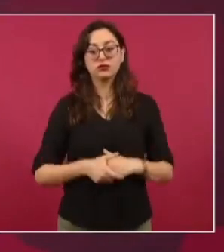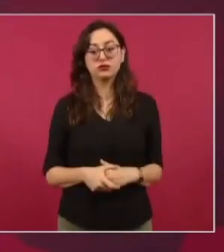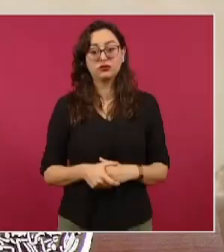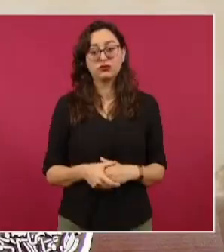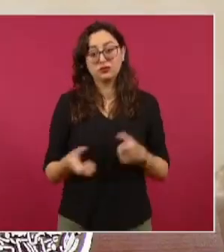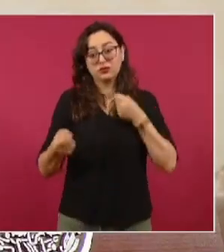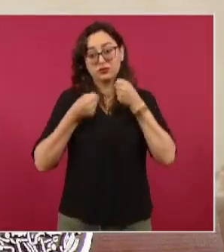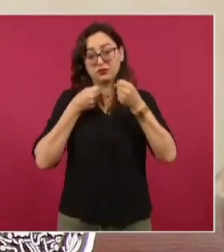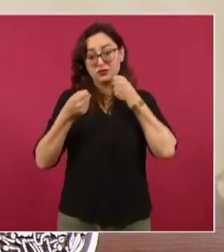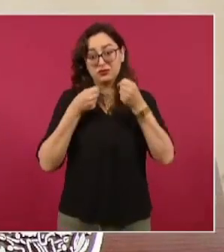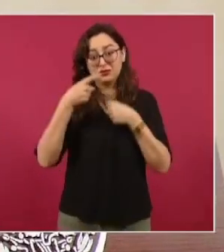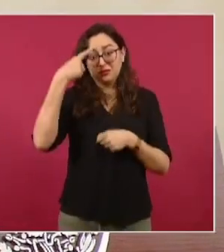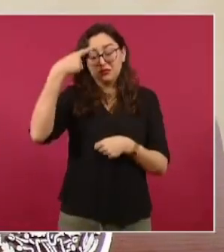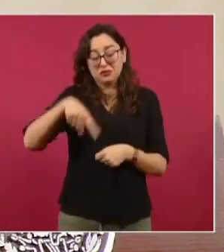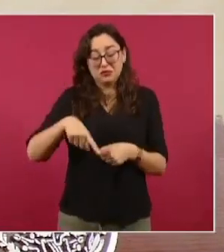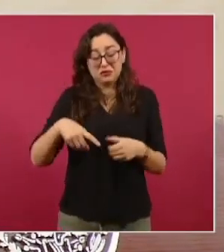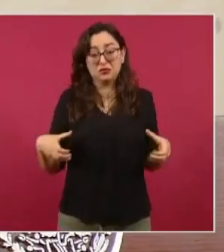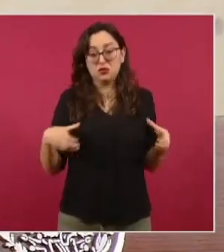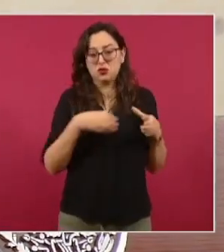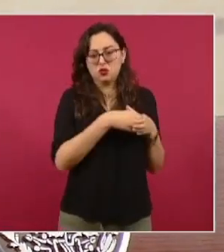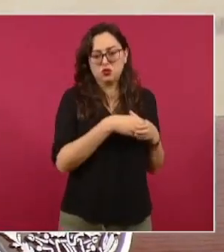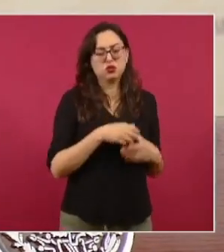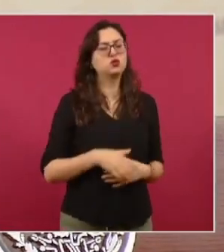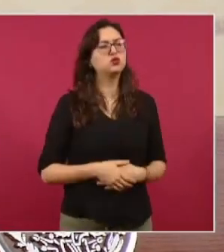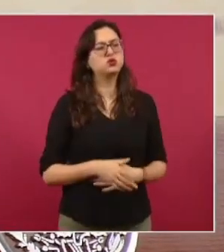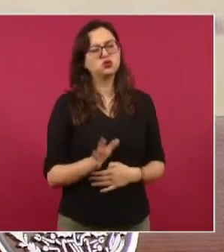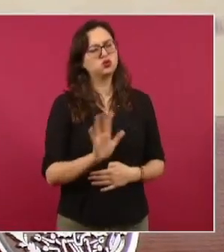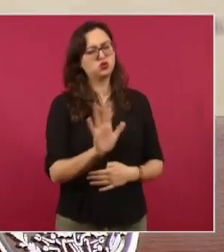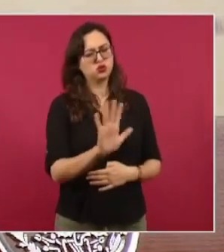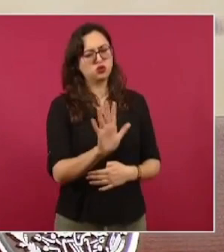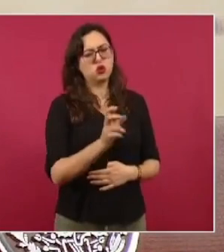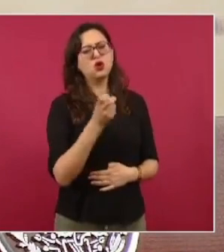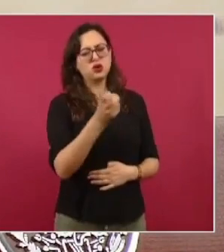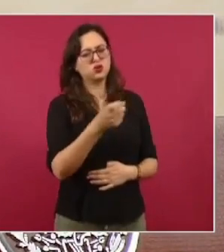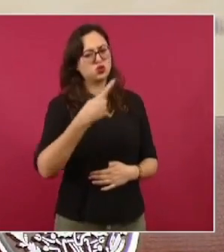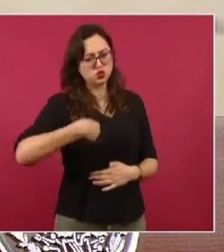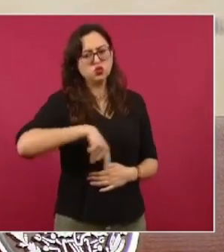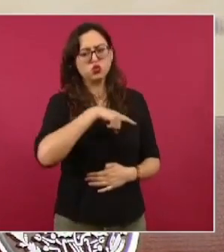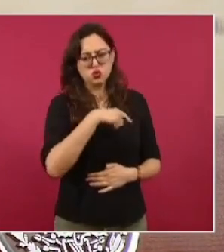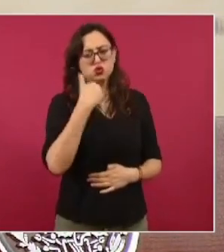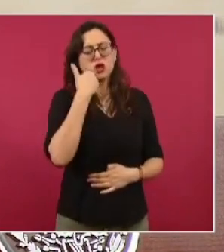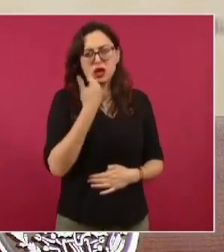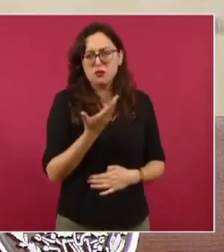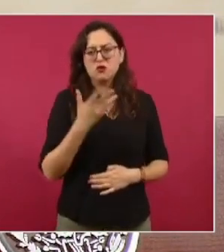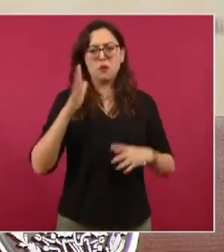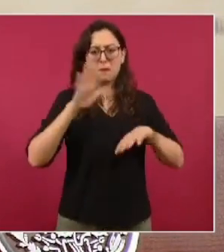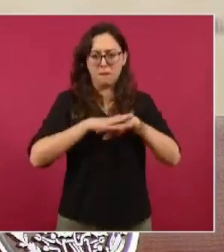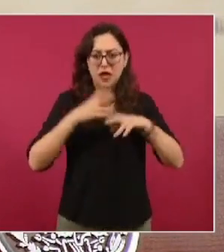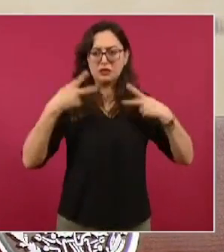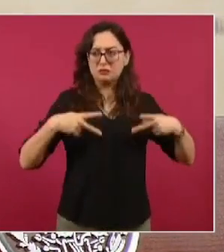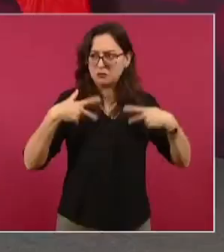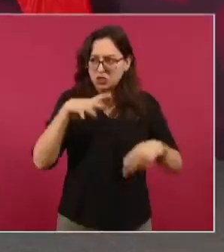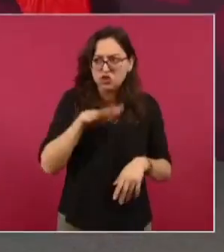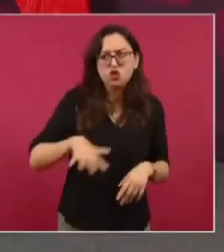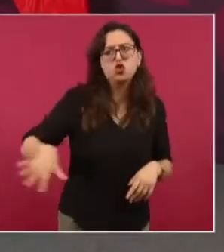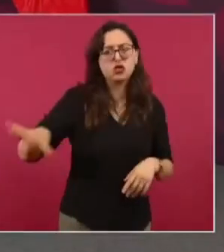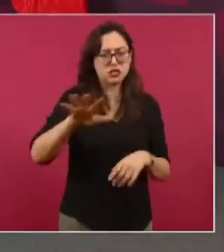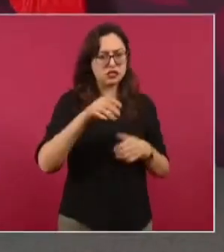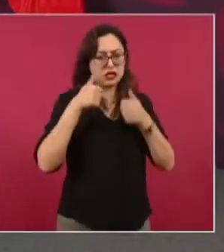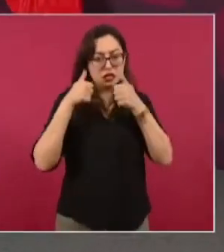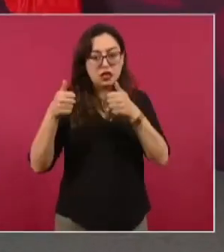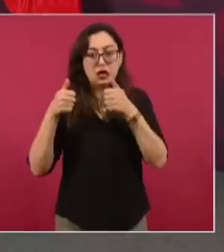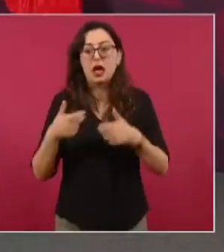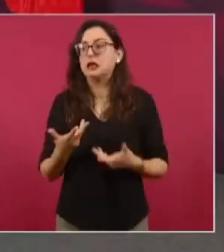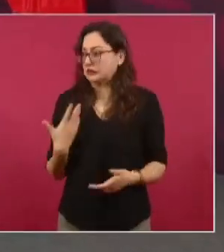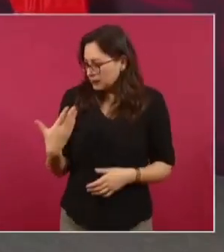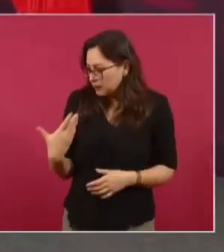para las élites al contrario tratamos de de llevarlo hasta abajo muy bueno hasta abajo o sea si van ustedes a